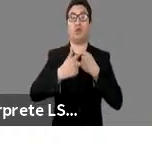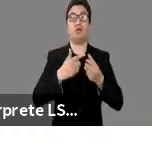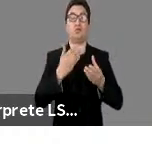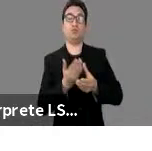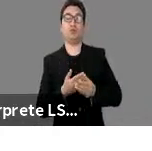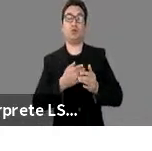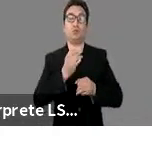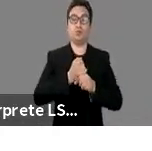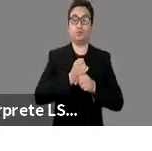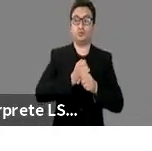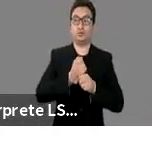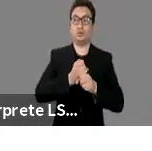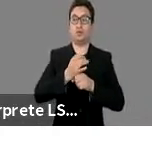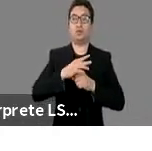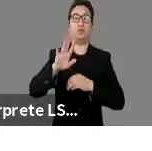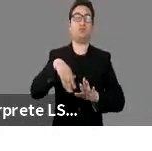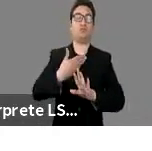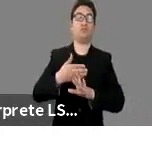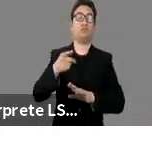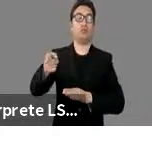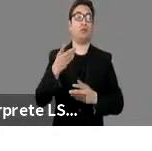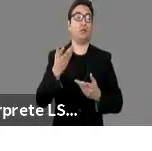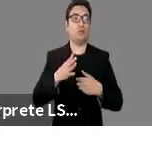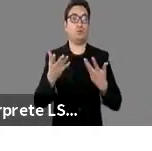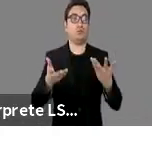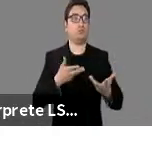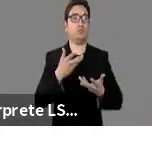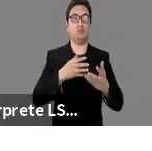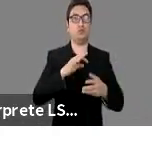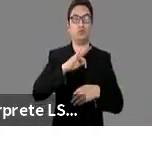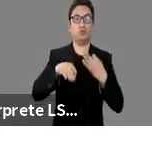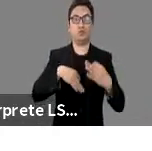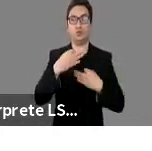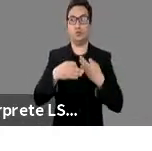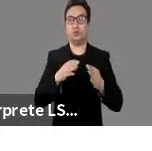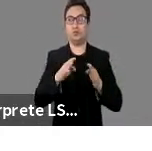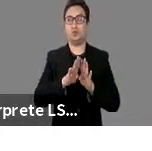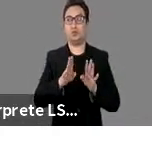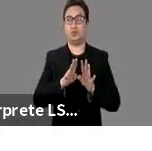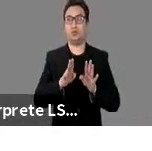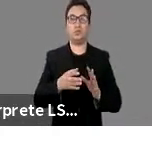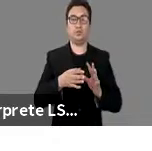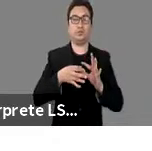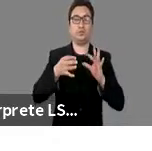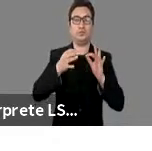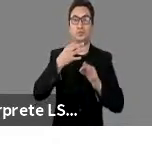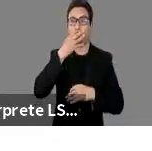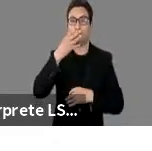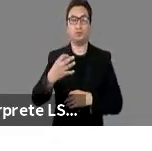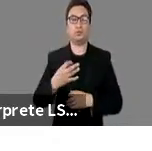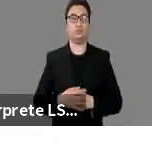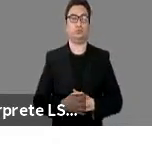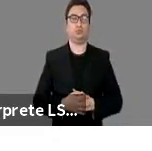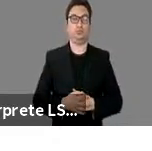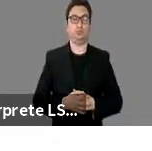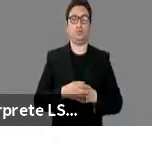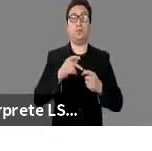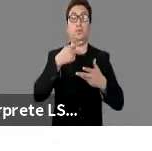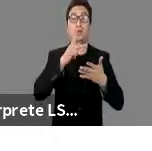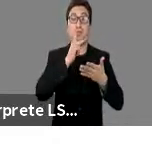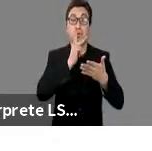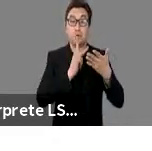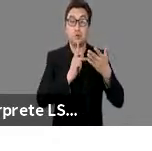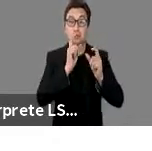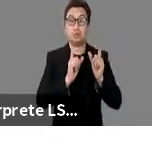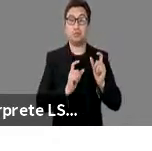contra, todo conteniendo un lenguaje técnico. Entonces, lo que se busca es que exista un lenguaje sencillo, accesible, y evitando el